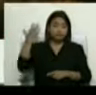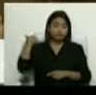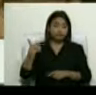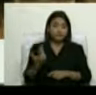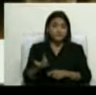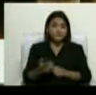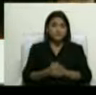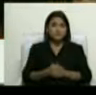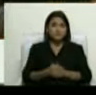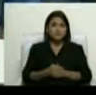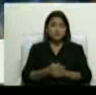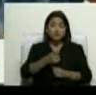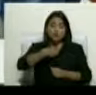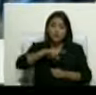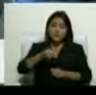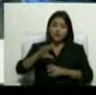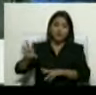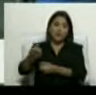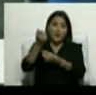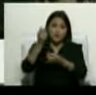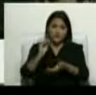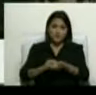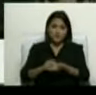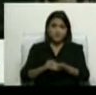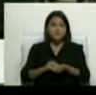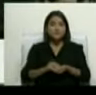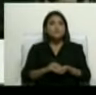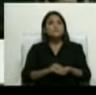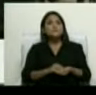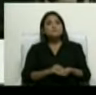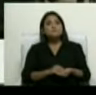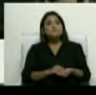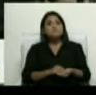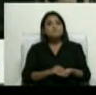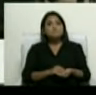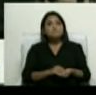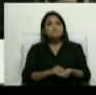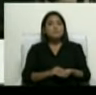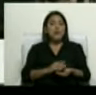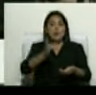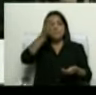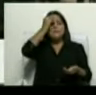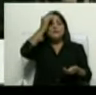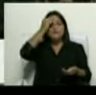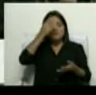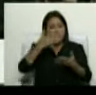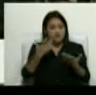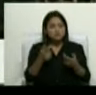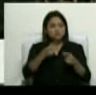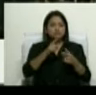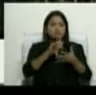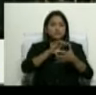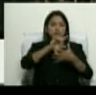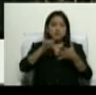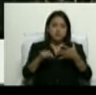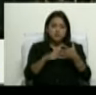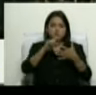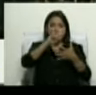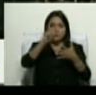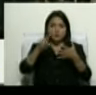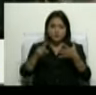algo que tenemos que recuperar. Todos los sectores de la vida nacional se suman a la formación y divulgación permanente sobre las 5 preguntas que el